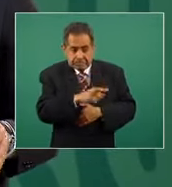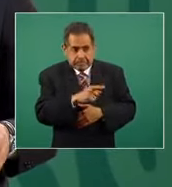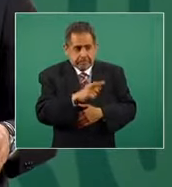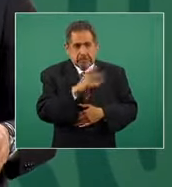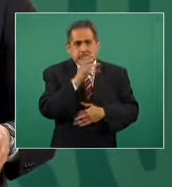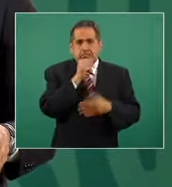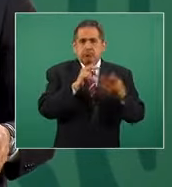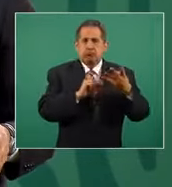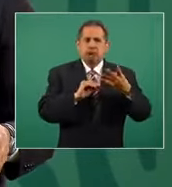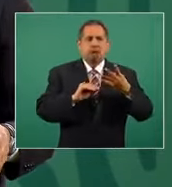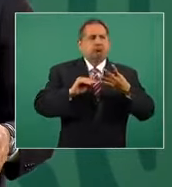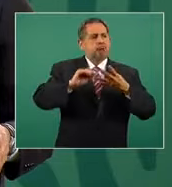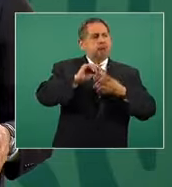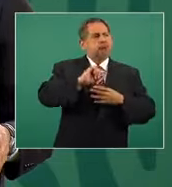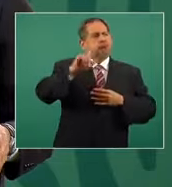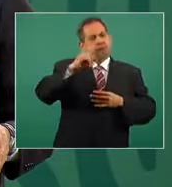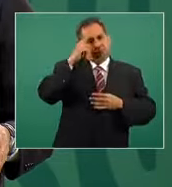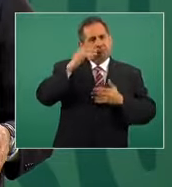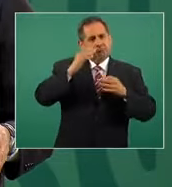escalar en la academia,